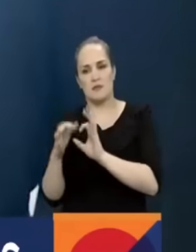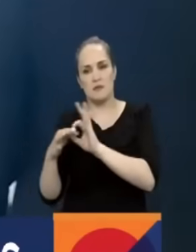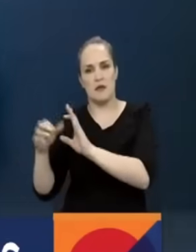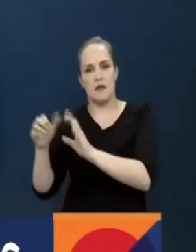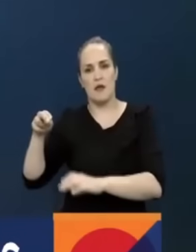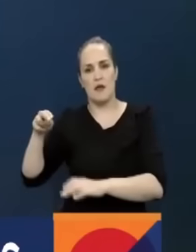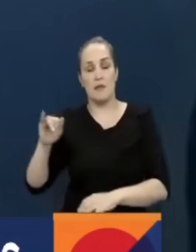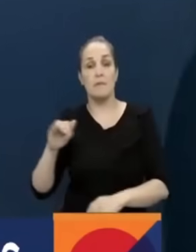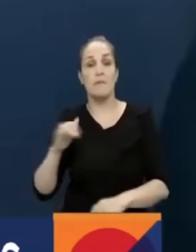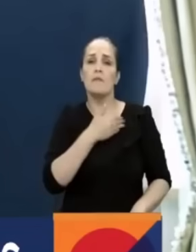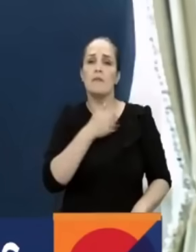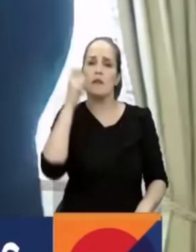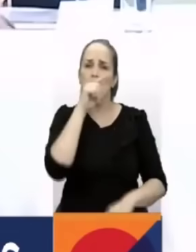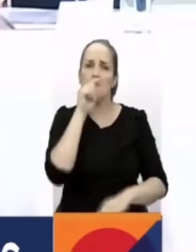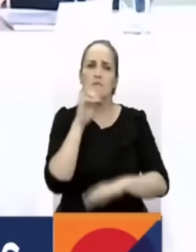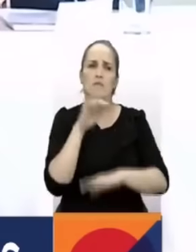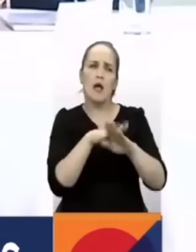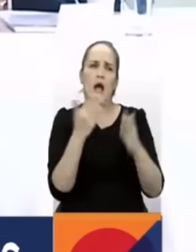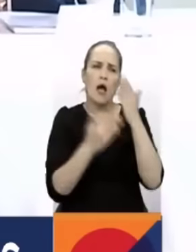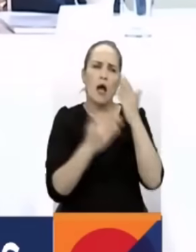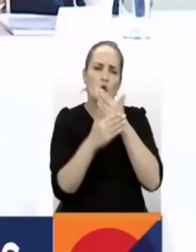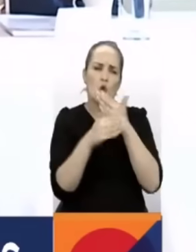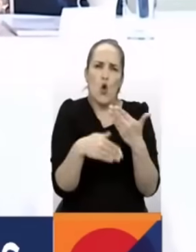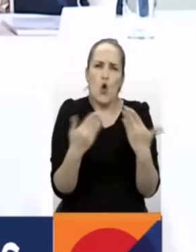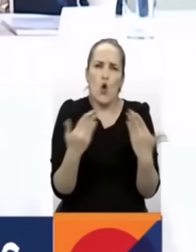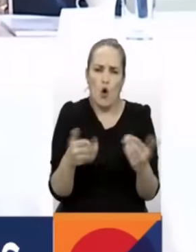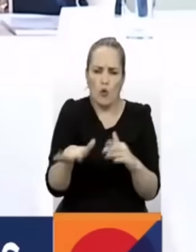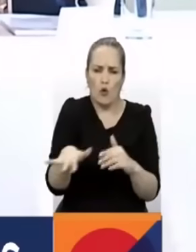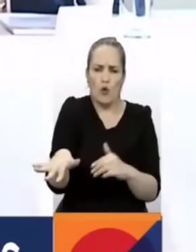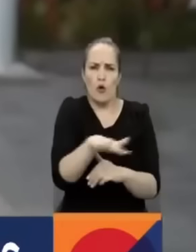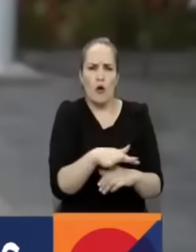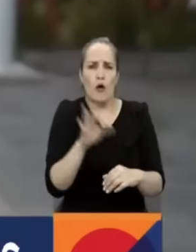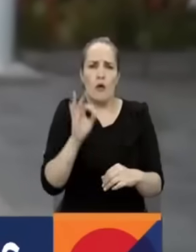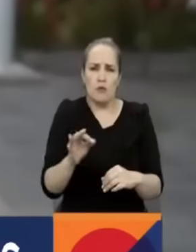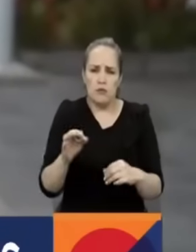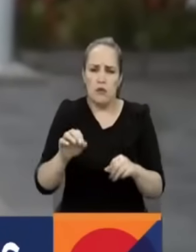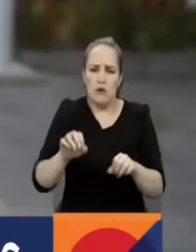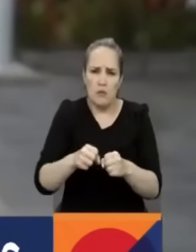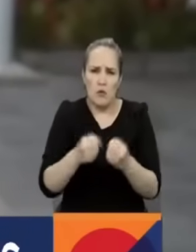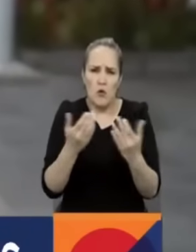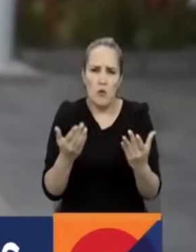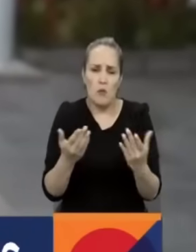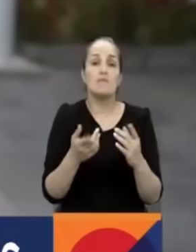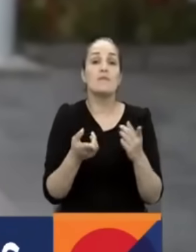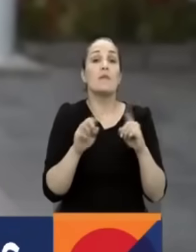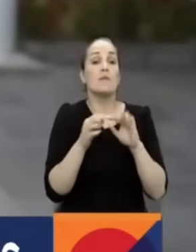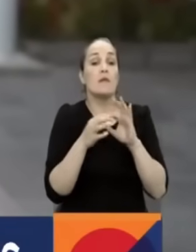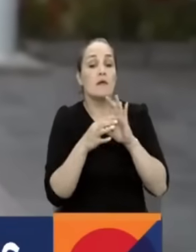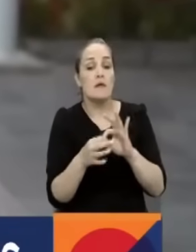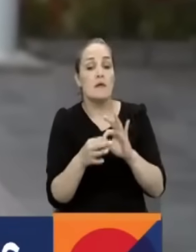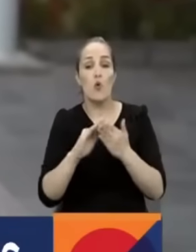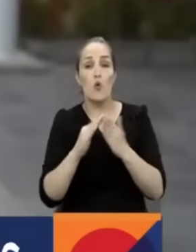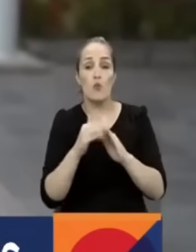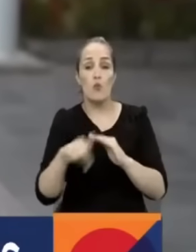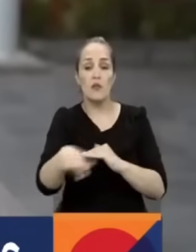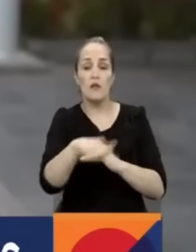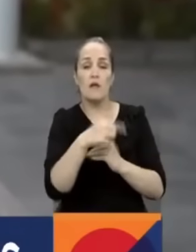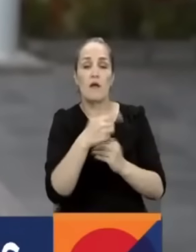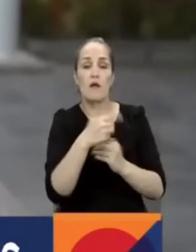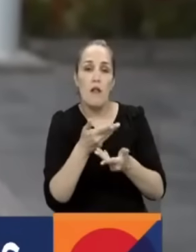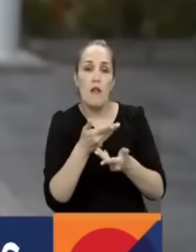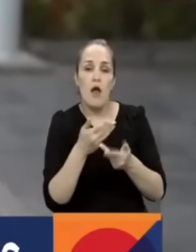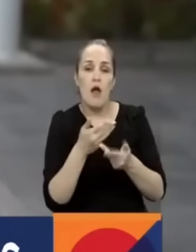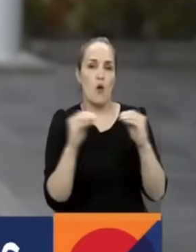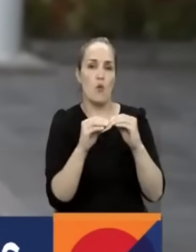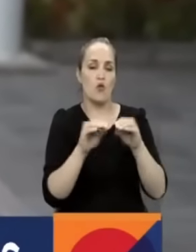Petro pidió analizar nuevas alternativas de movilidad en ese corredor. De la mano con las comunidades también acordamos una mesa de trabajo en